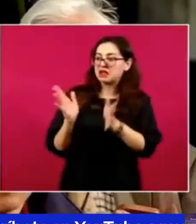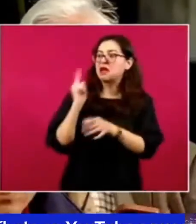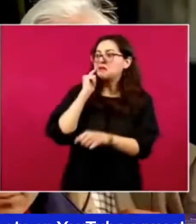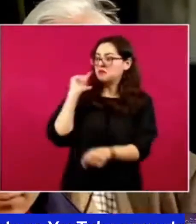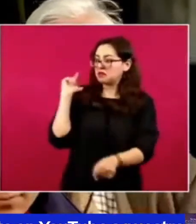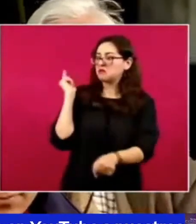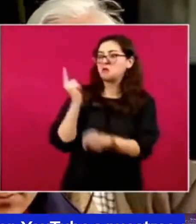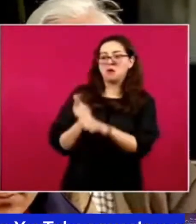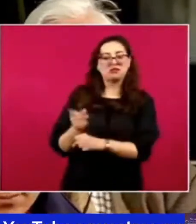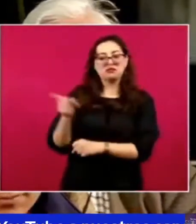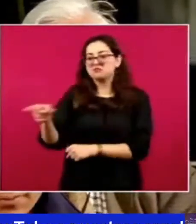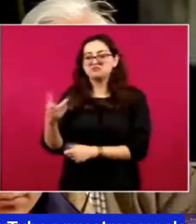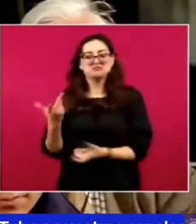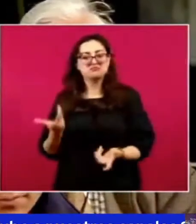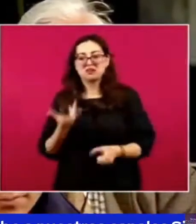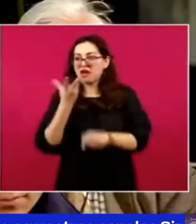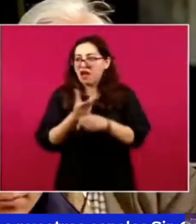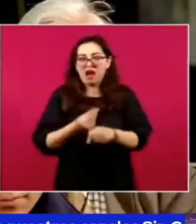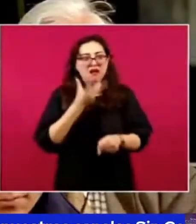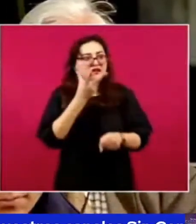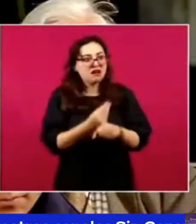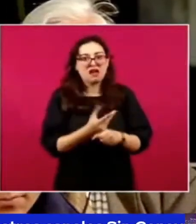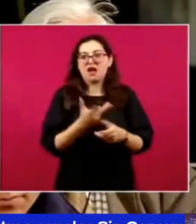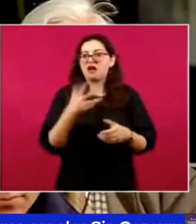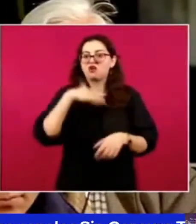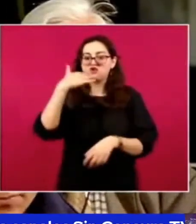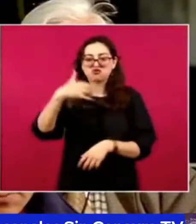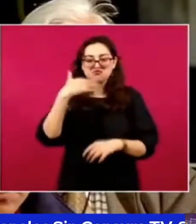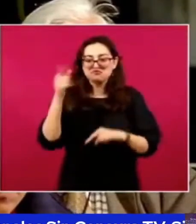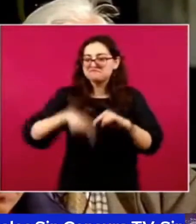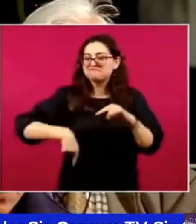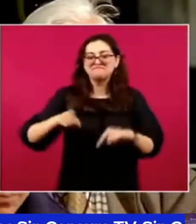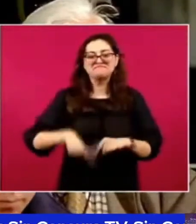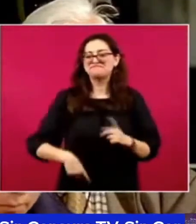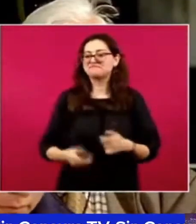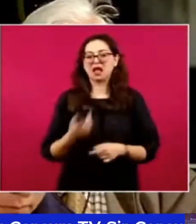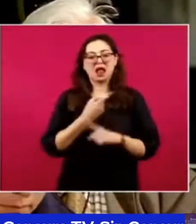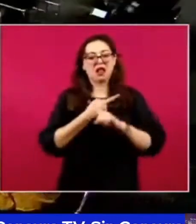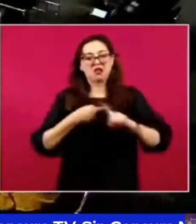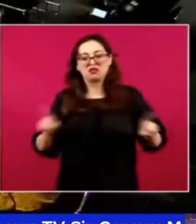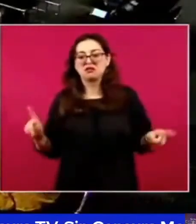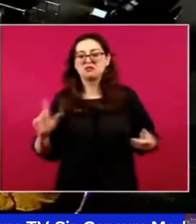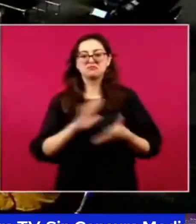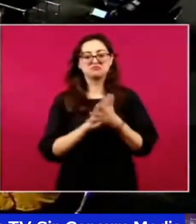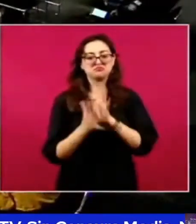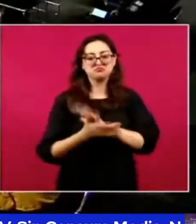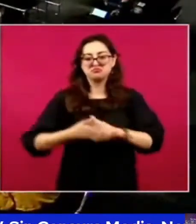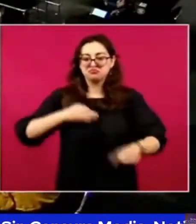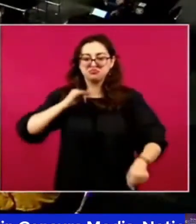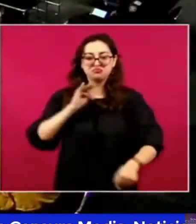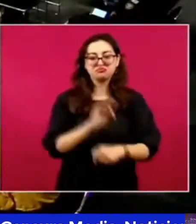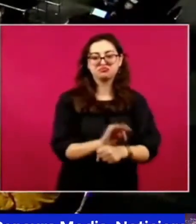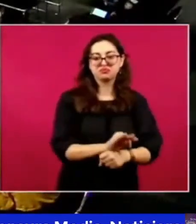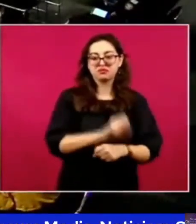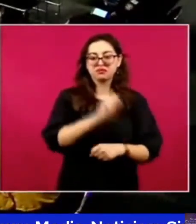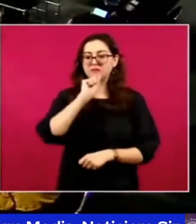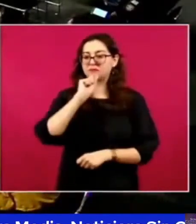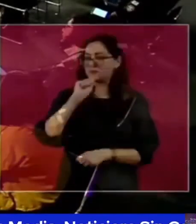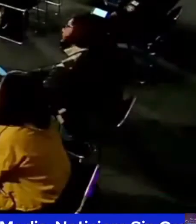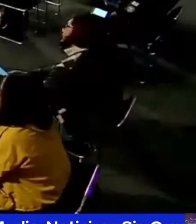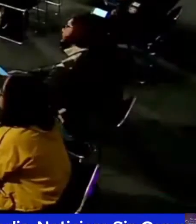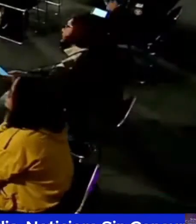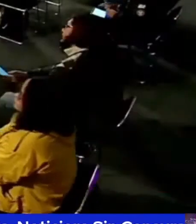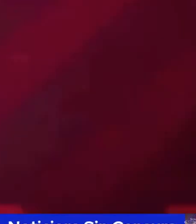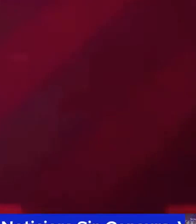se necesita, porque ya está solapando a estos corruptos. Presidente, muchas gracias. Bueno, hay